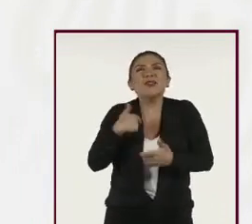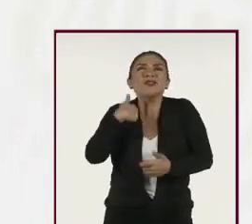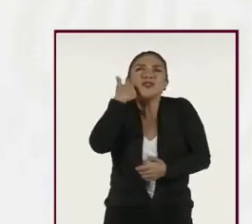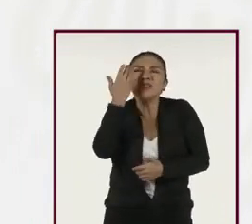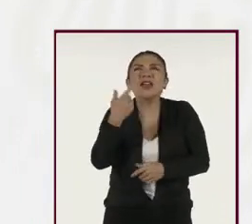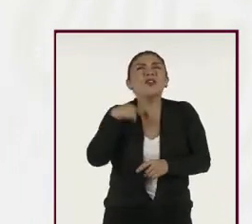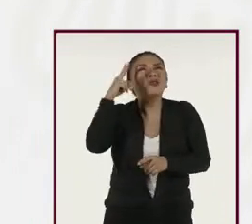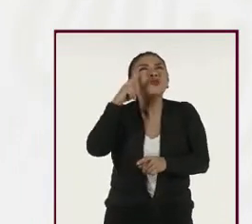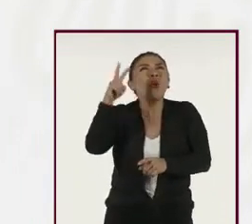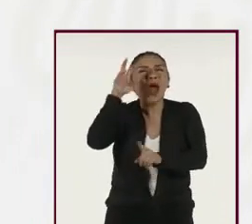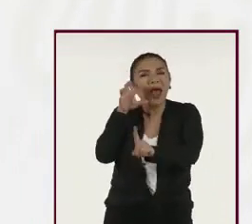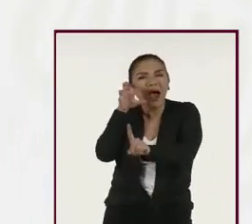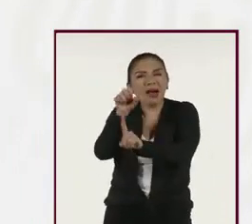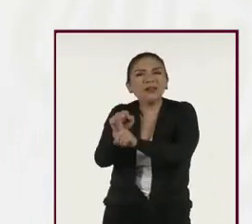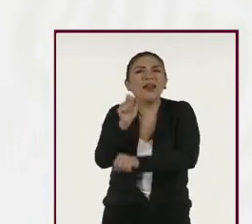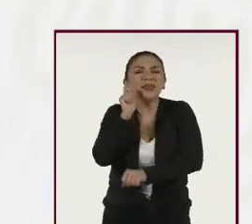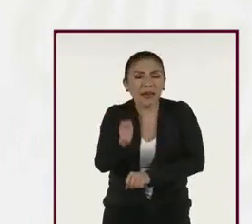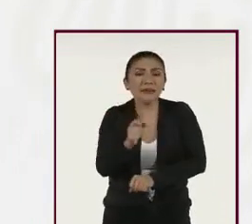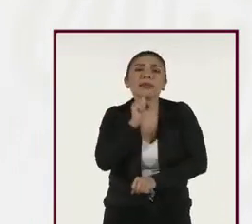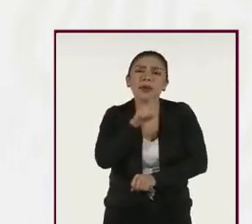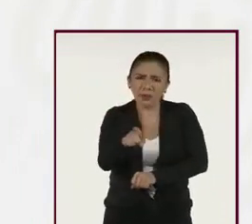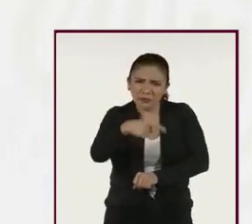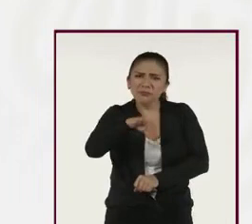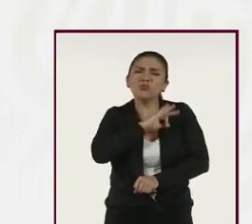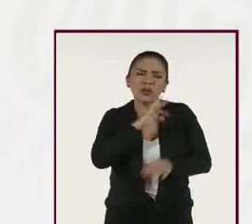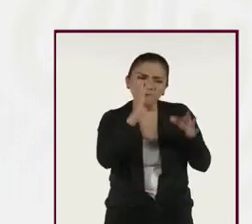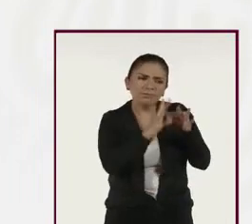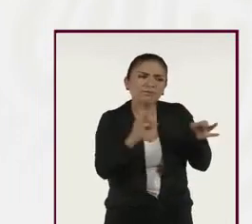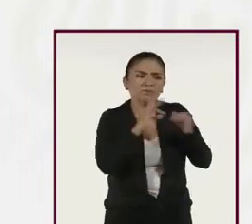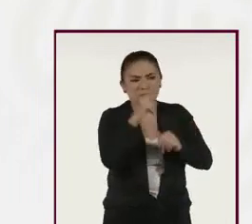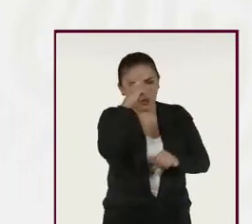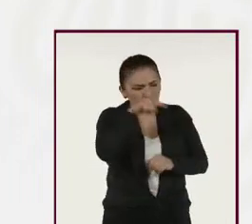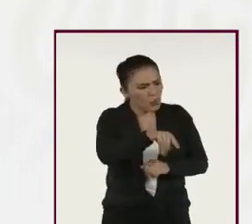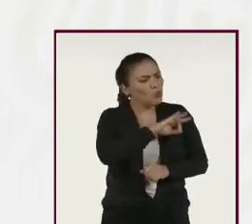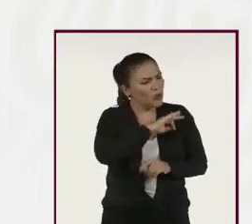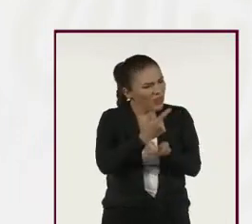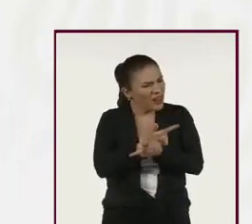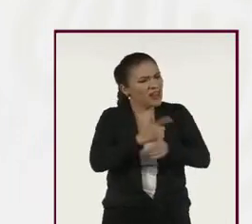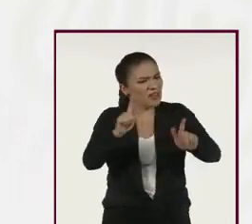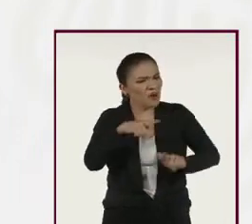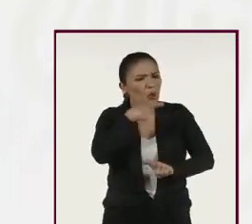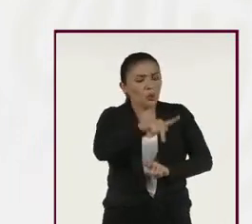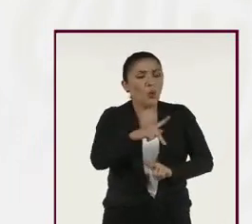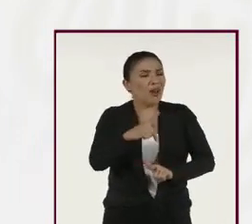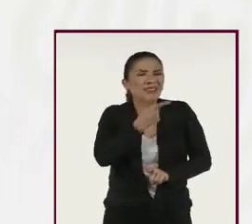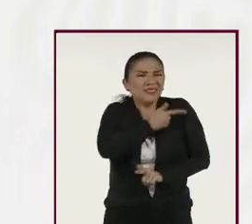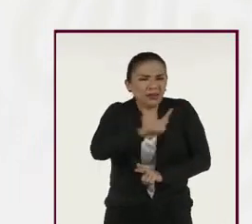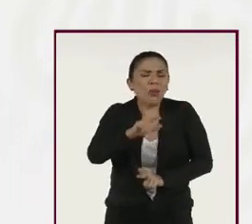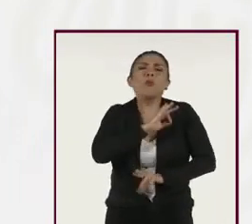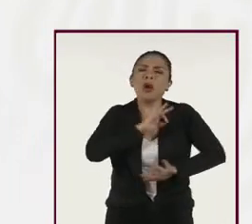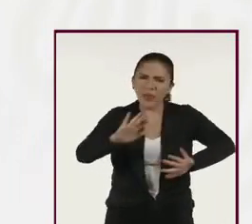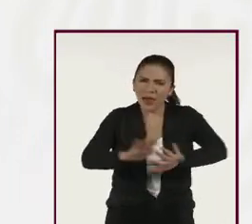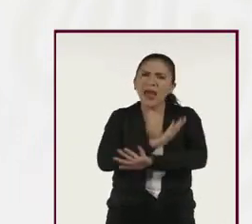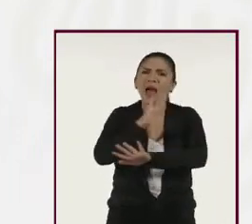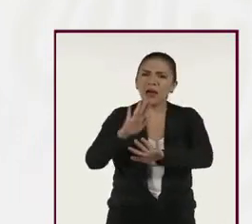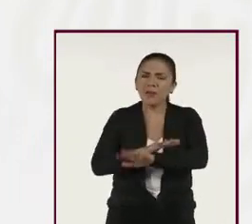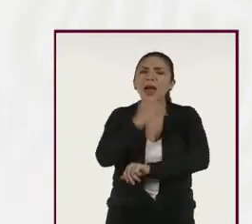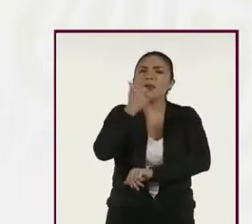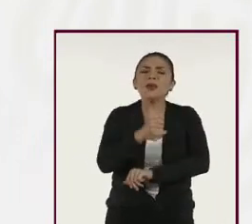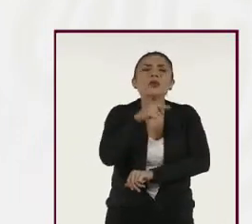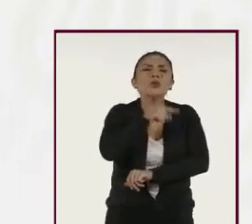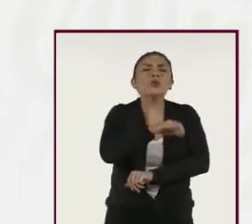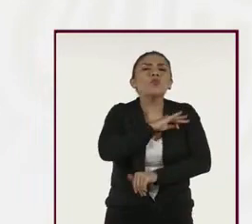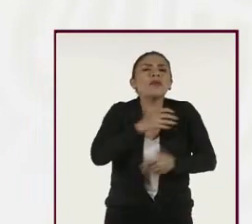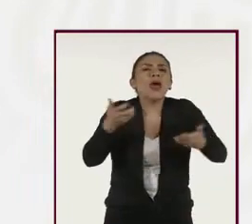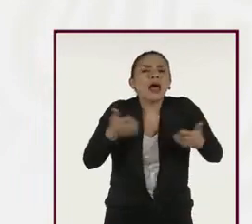desearían alcanzar. También hacerles saber que ellos tienen la posibilidad o la libertad para cambiar estas cosas y finalmente cuáles son las